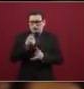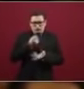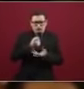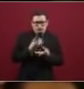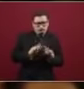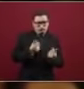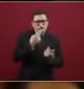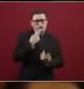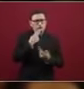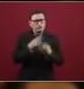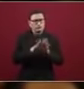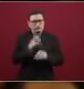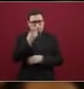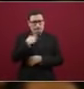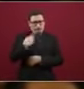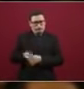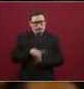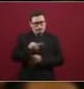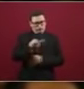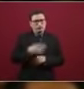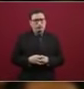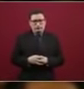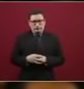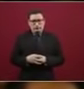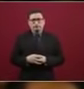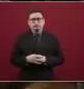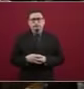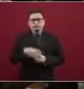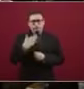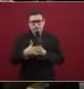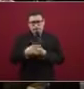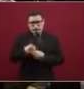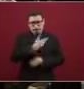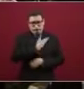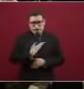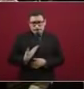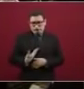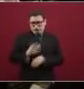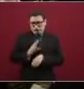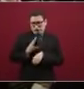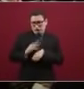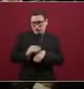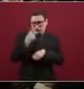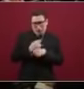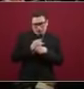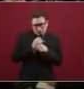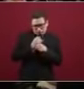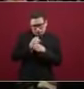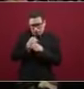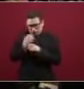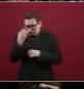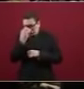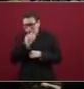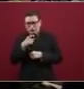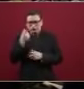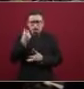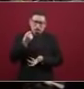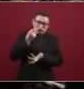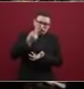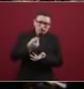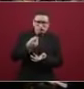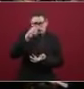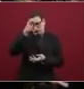Esa pregunta que le quiero hacer es si habrá espacio de parte de Presidencia para que se audite y se investigue en qué quedó el famoso fondo minero.